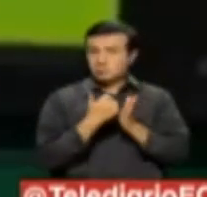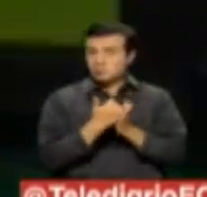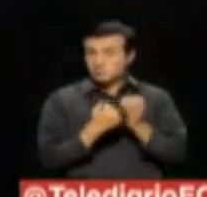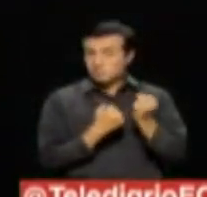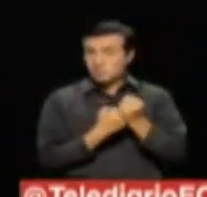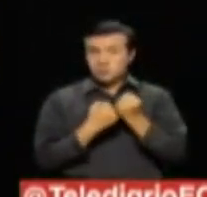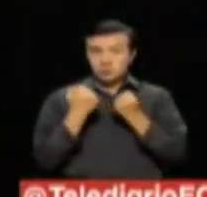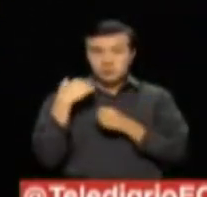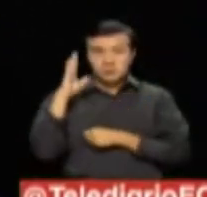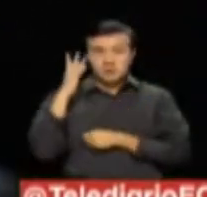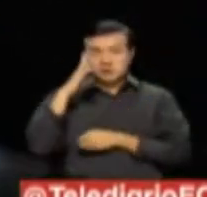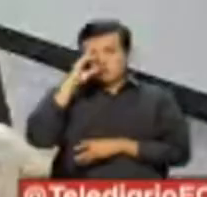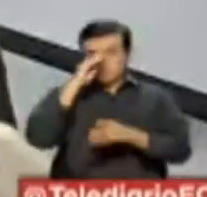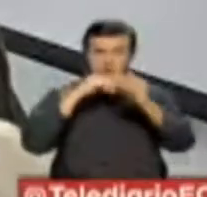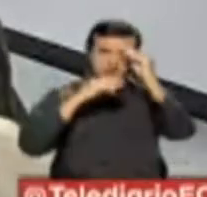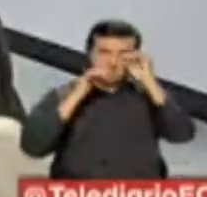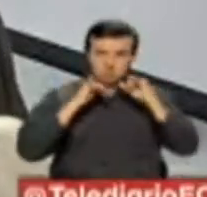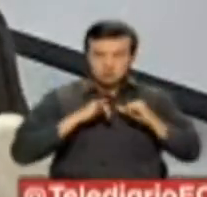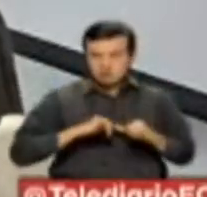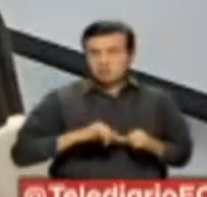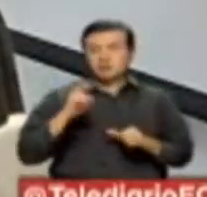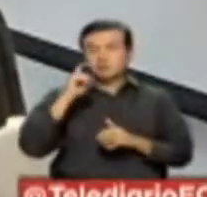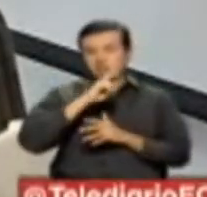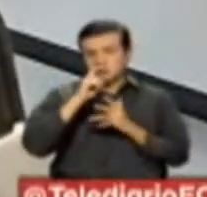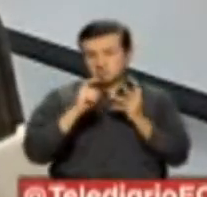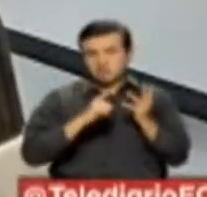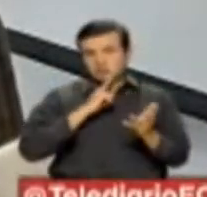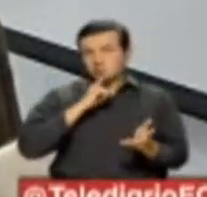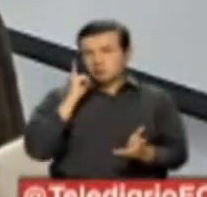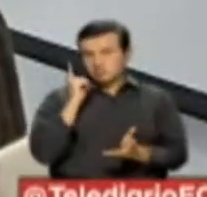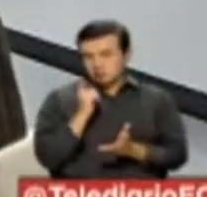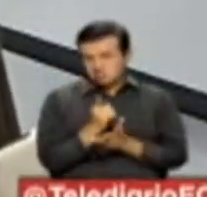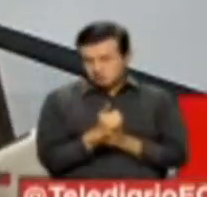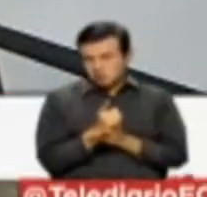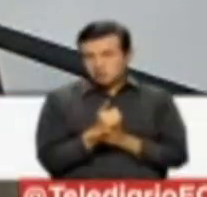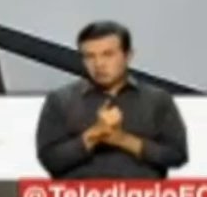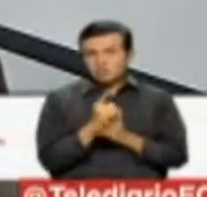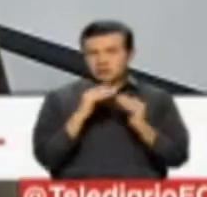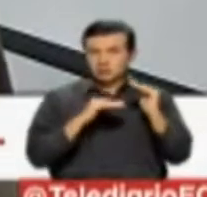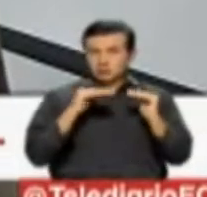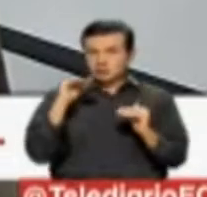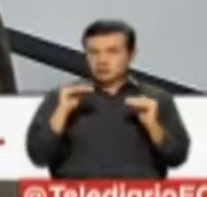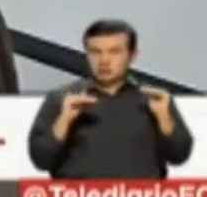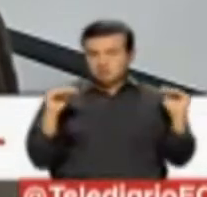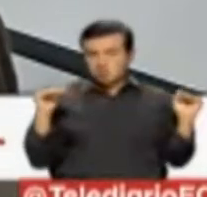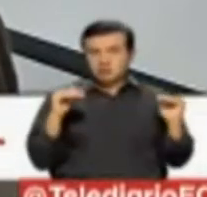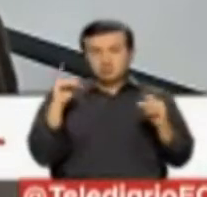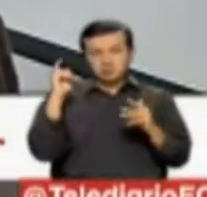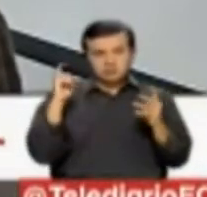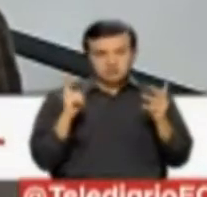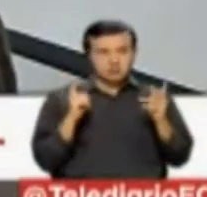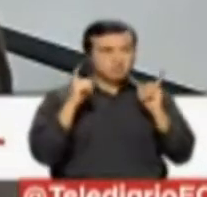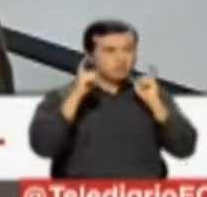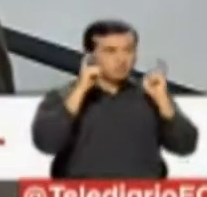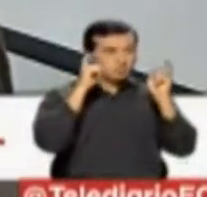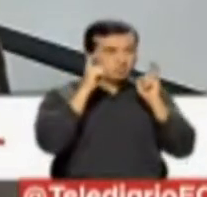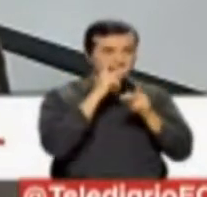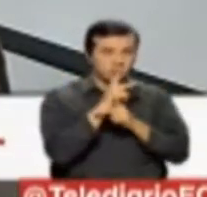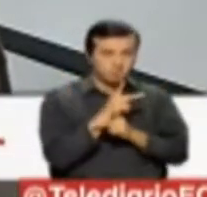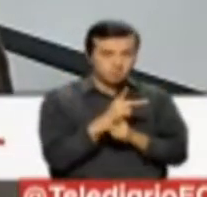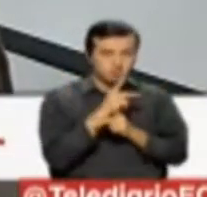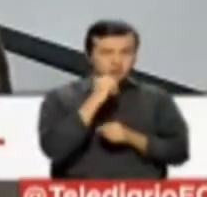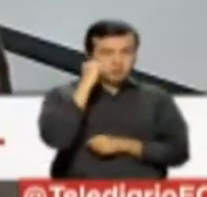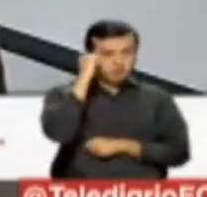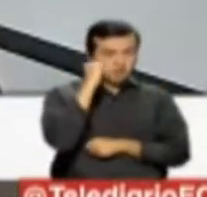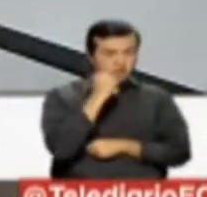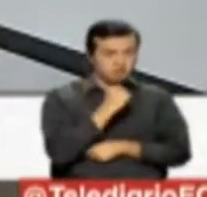de generación de conocimiento entonces hay que establecer respectivos equilibrios entre la necesaria regulación para proteger estos derechos